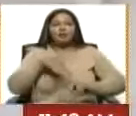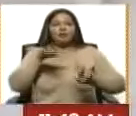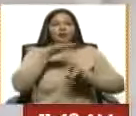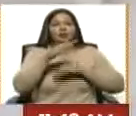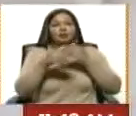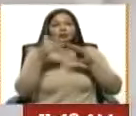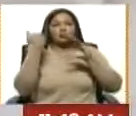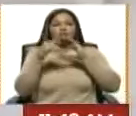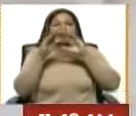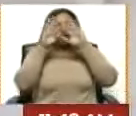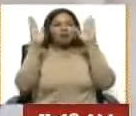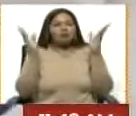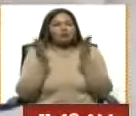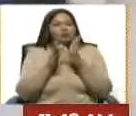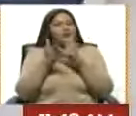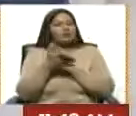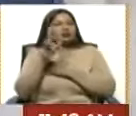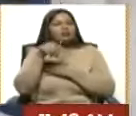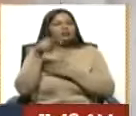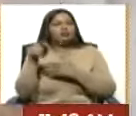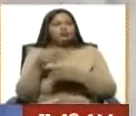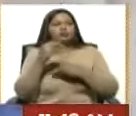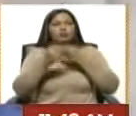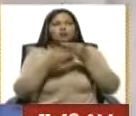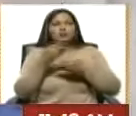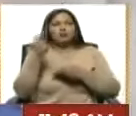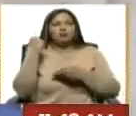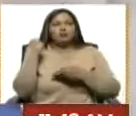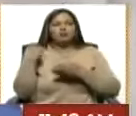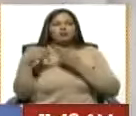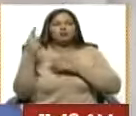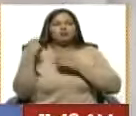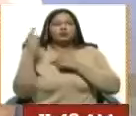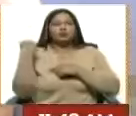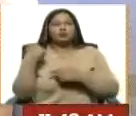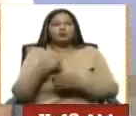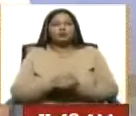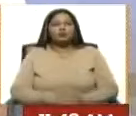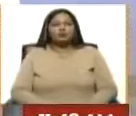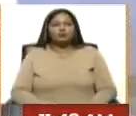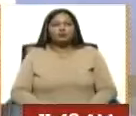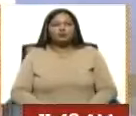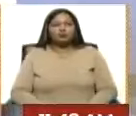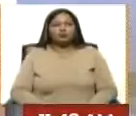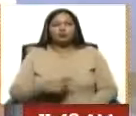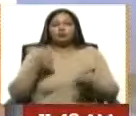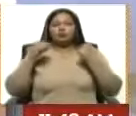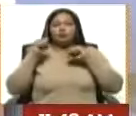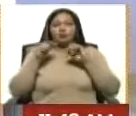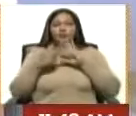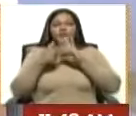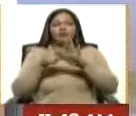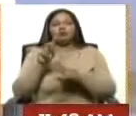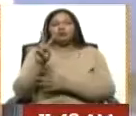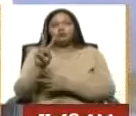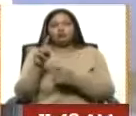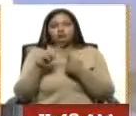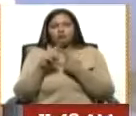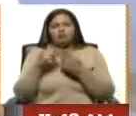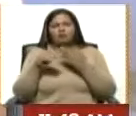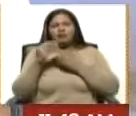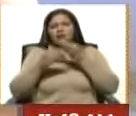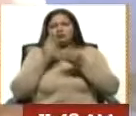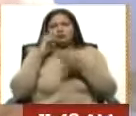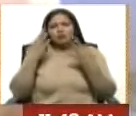mandarle un mensaje al mundo de lo que no es, así como hicieron en procesos pasados? ¿Estamos preparados para enfrentarlo? Dos cosas. Uno, lo van a hacer,